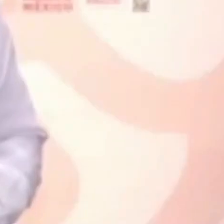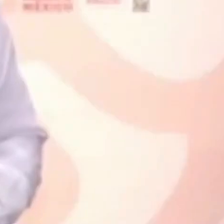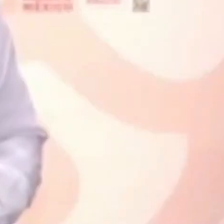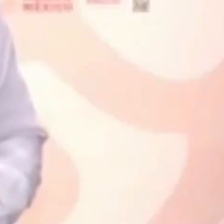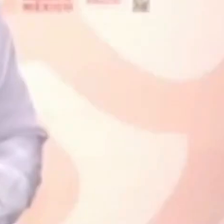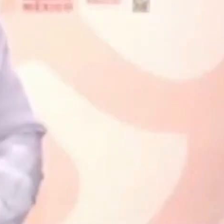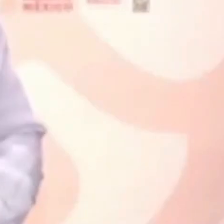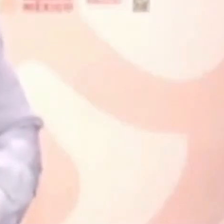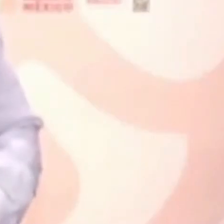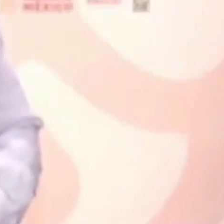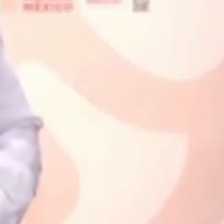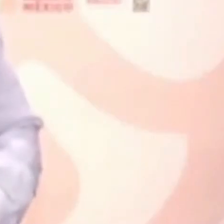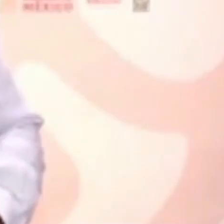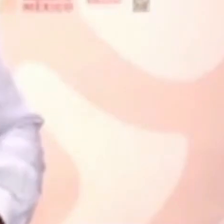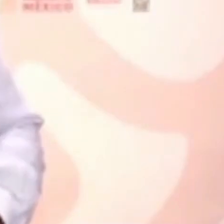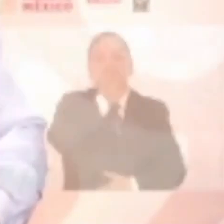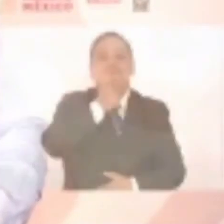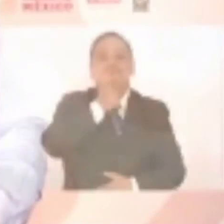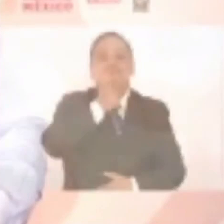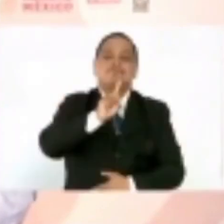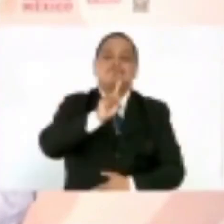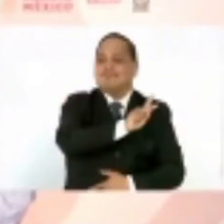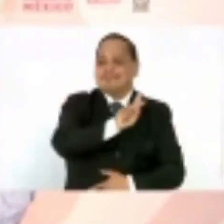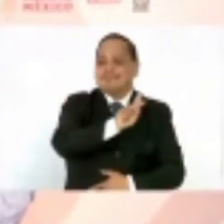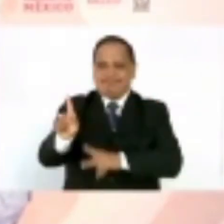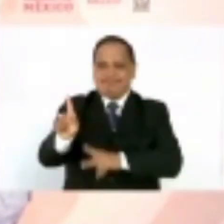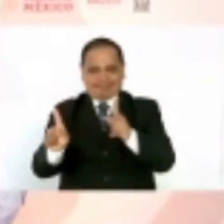Amigas, amigos,